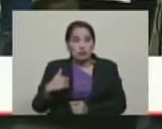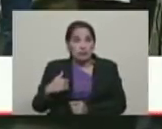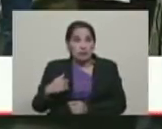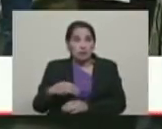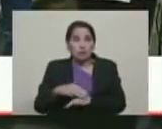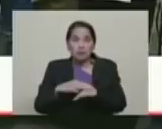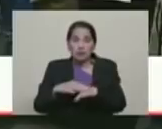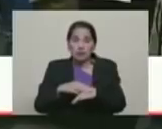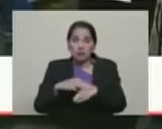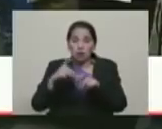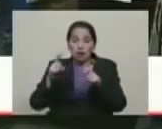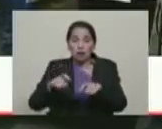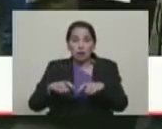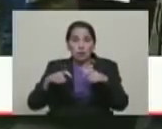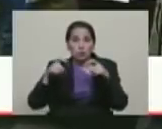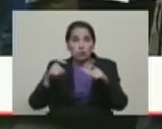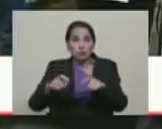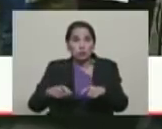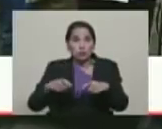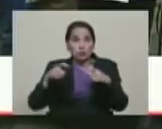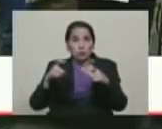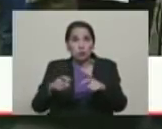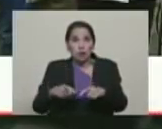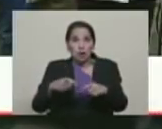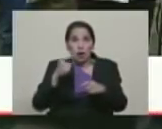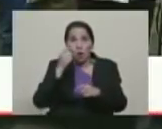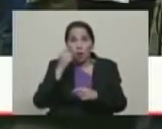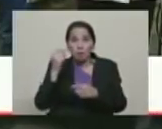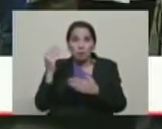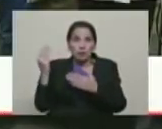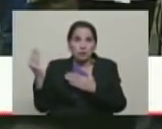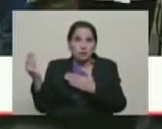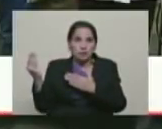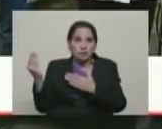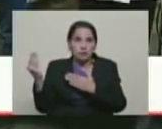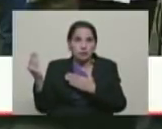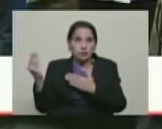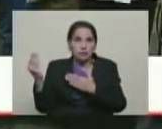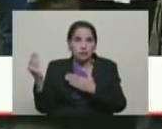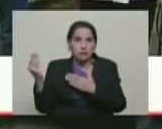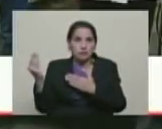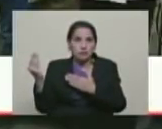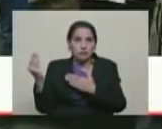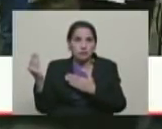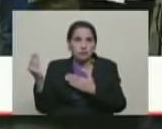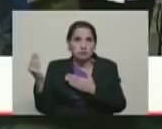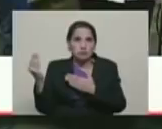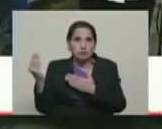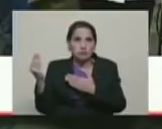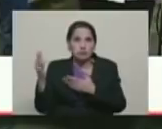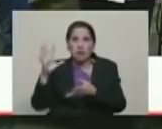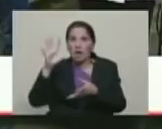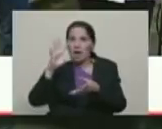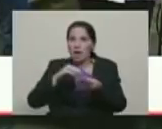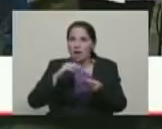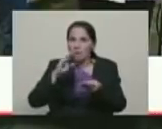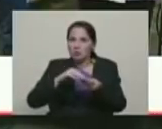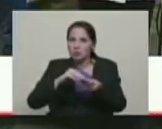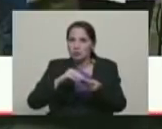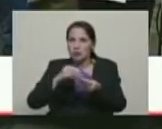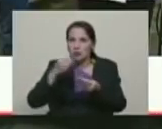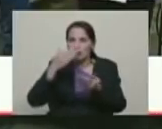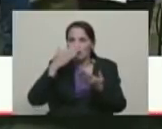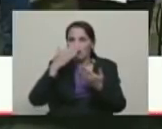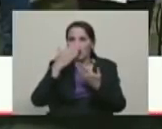Tierra, compañero Castro Soteldo, me hiciera un resumen frente al pueblo para que todos